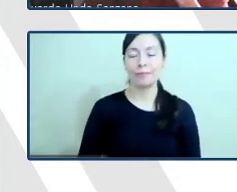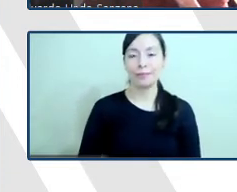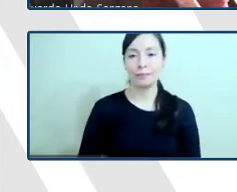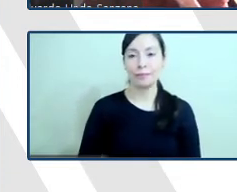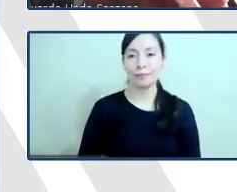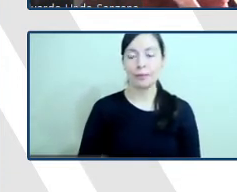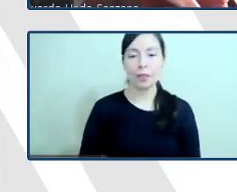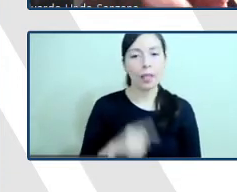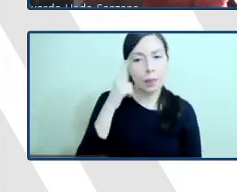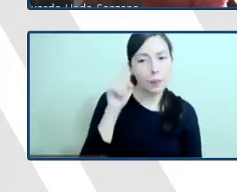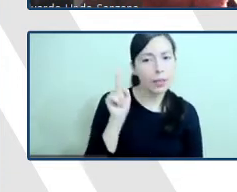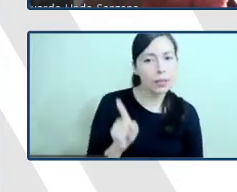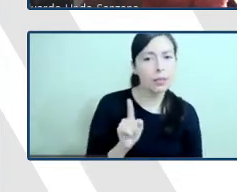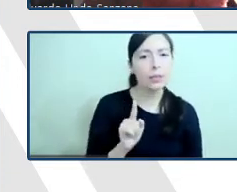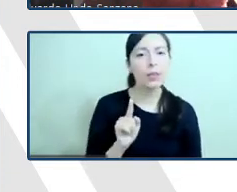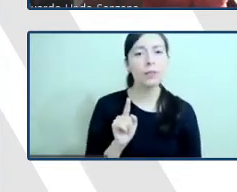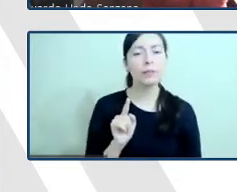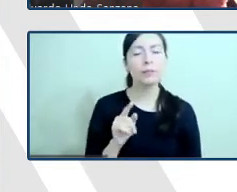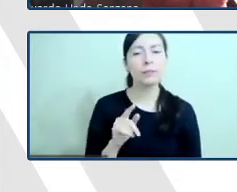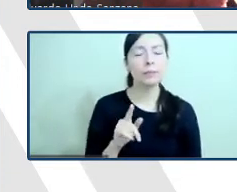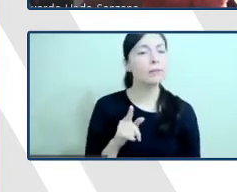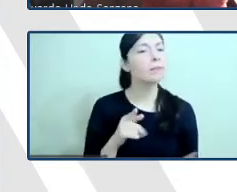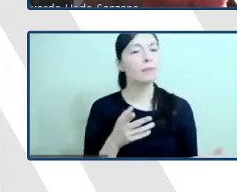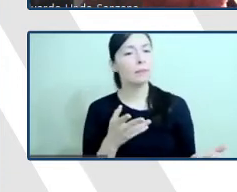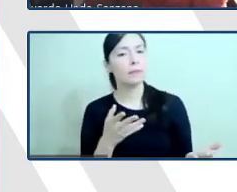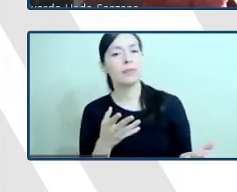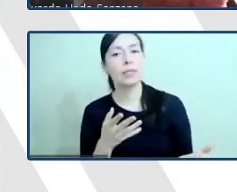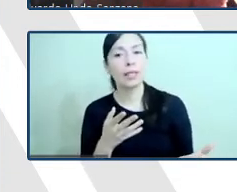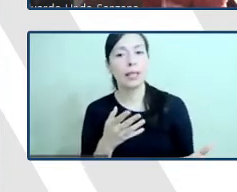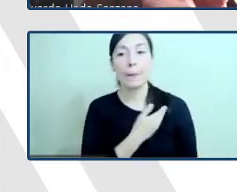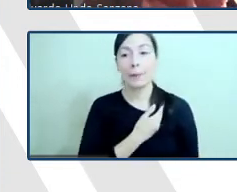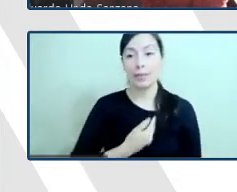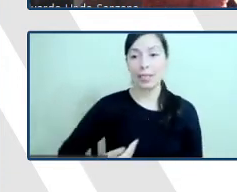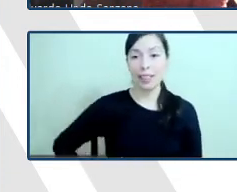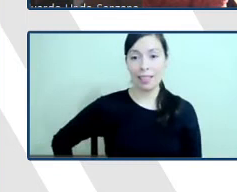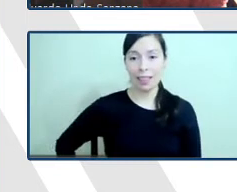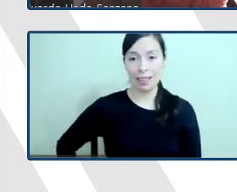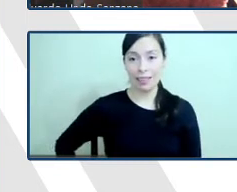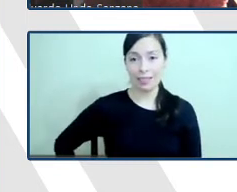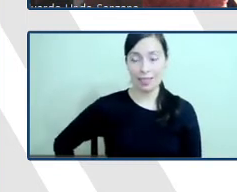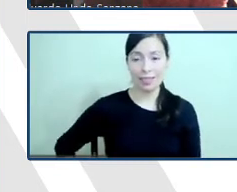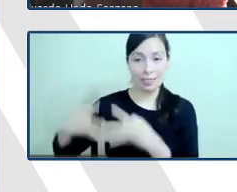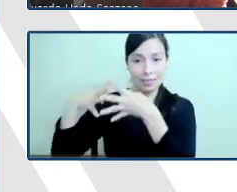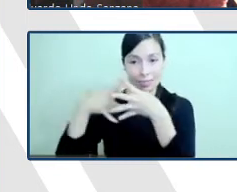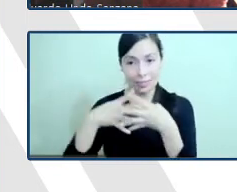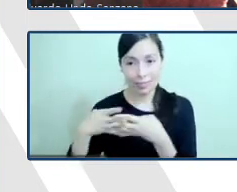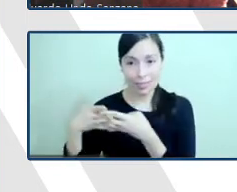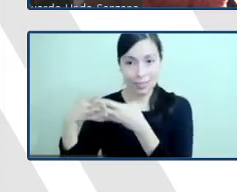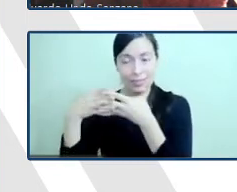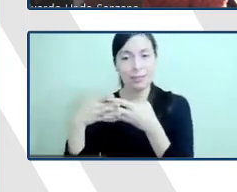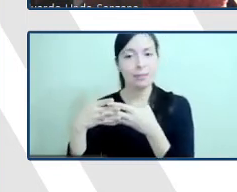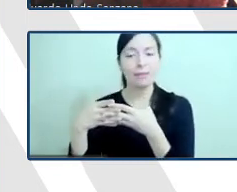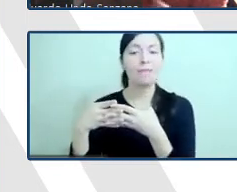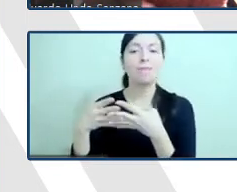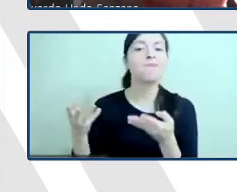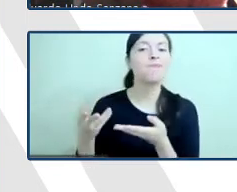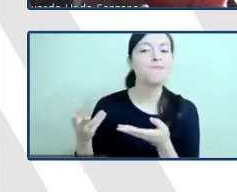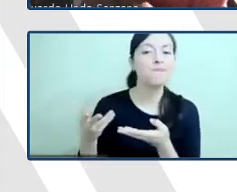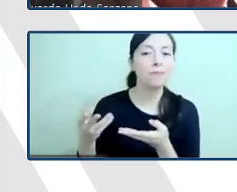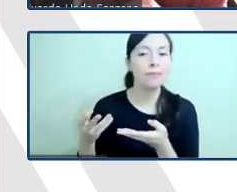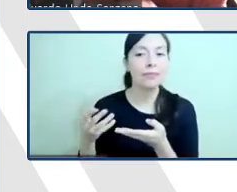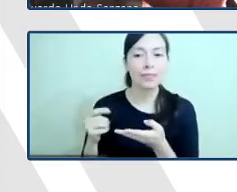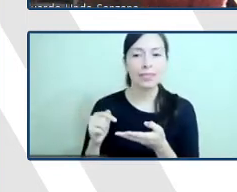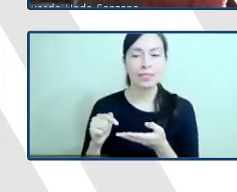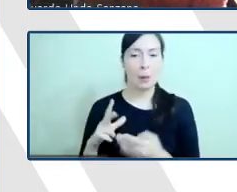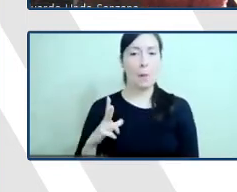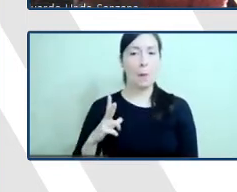Pero esto dio lugar a una reacción del presidente Eisenhower, que, echando toda la